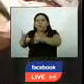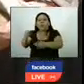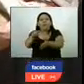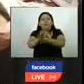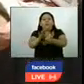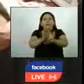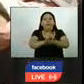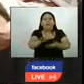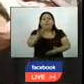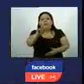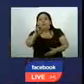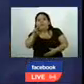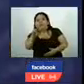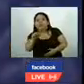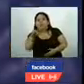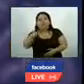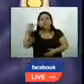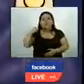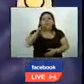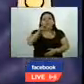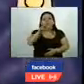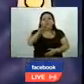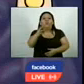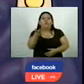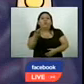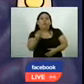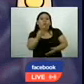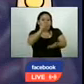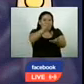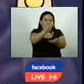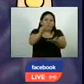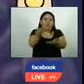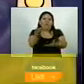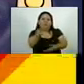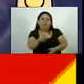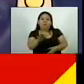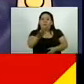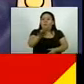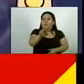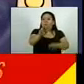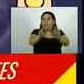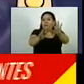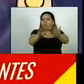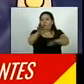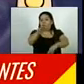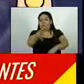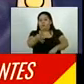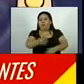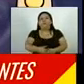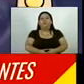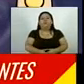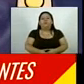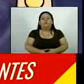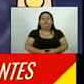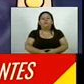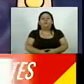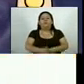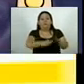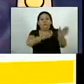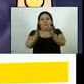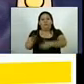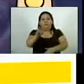Defensoría del Consumidor, en el 2021 la libra de este grano se encontraba hasta 75 centavos. En